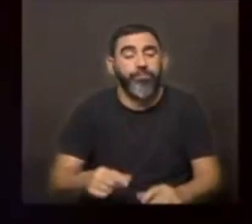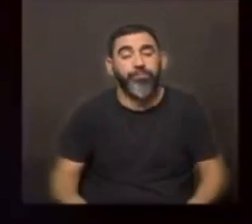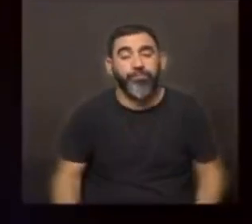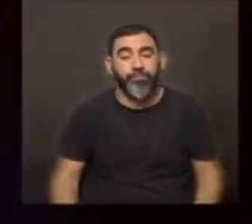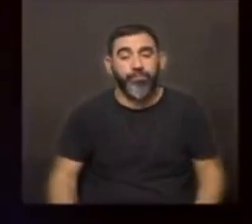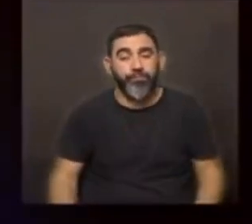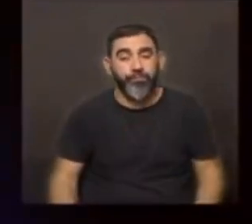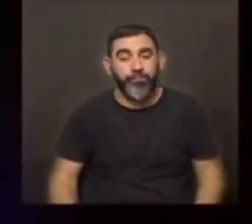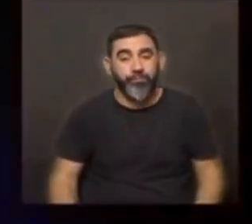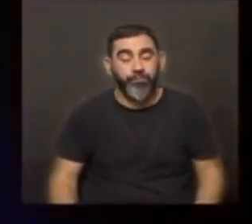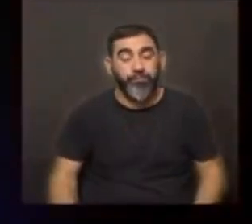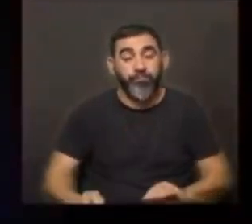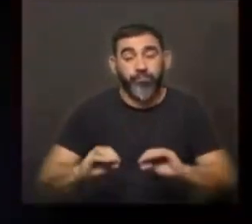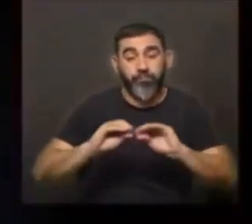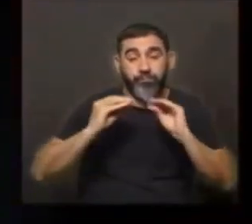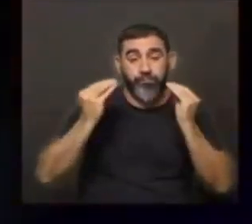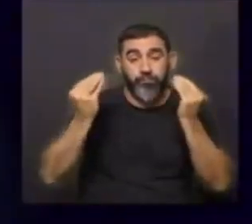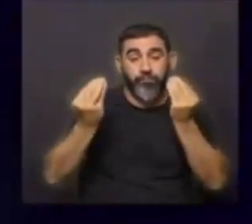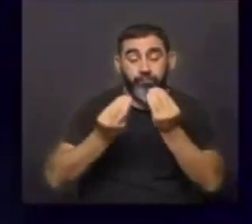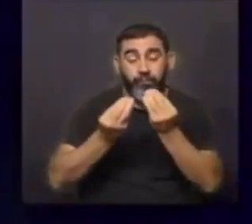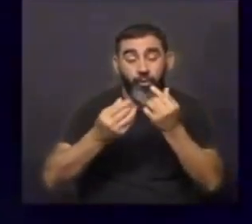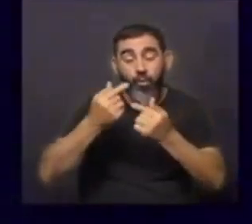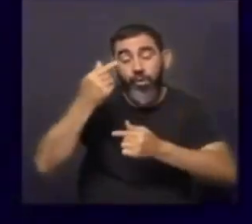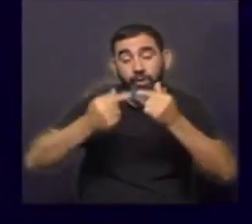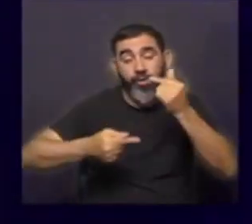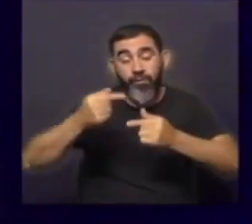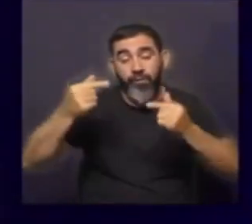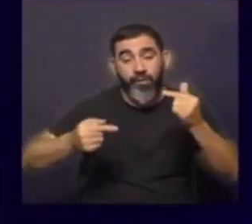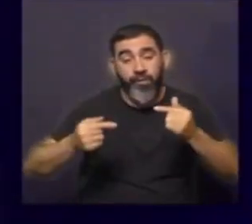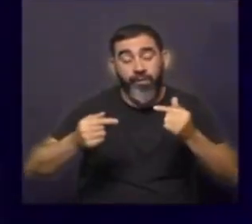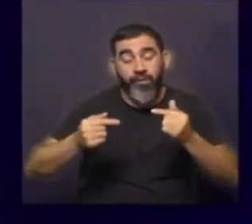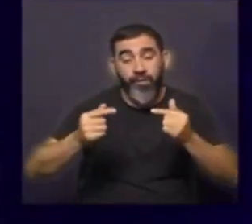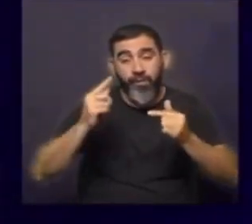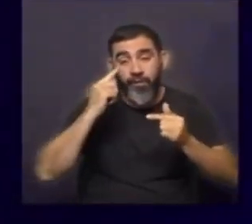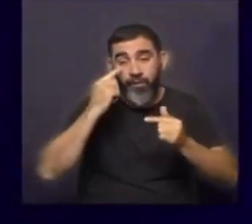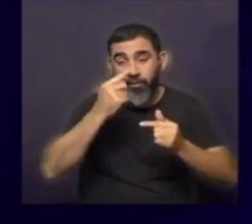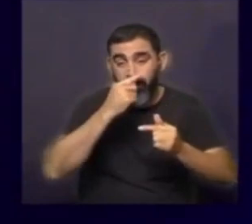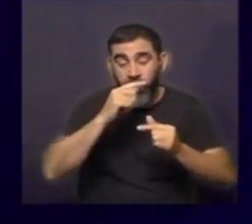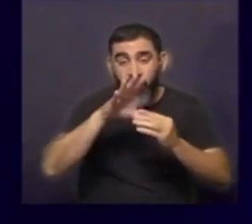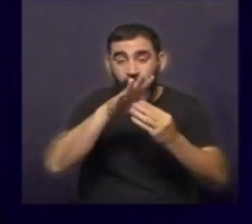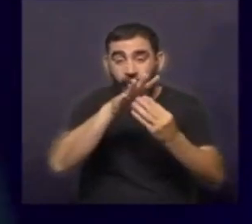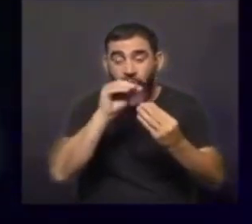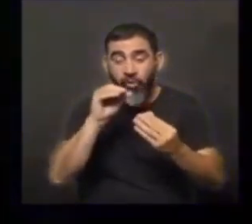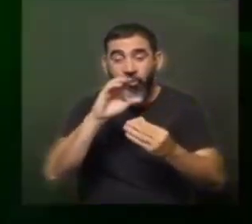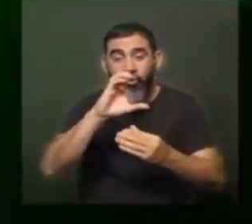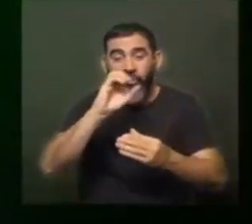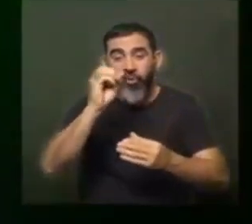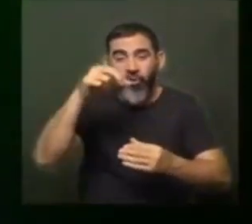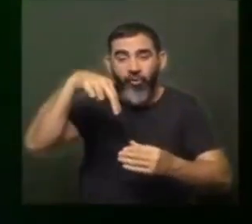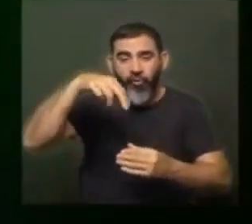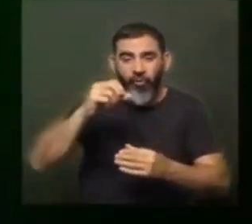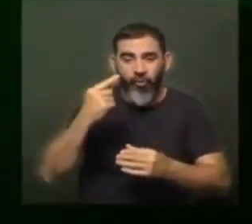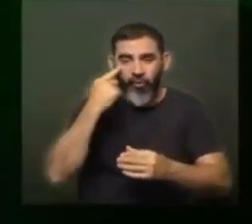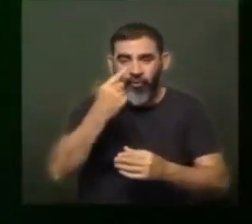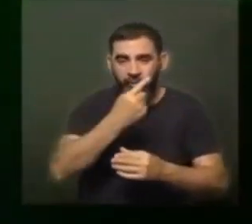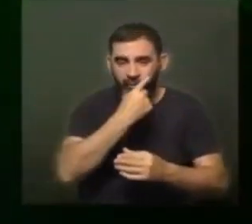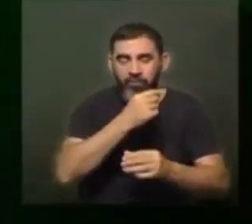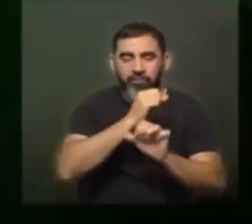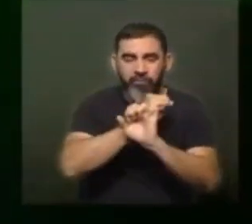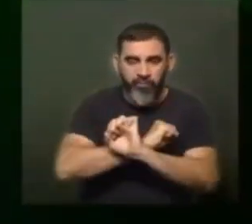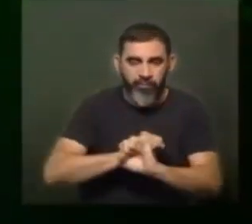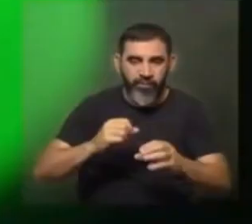a la cantidad o la variedad de fotorreceptores de tipo cono que yo tenga en la retina, voy a